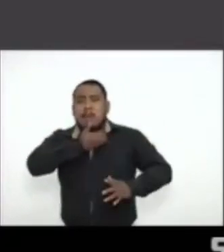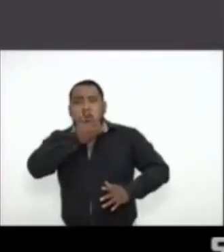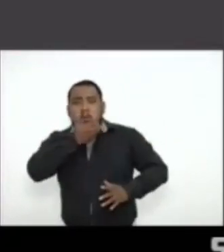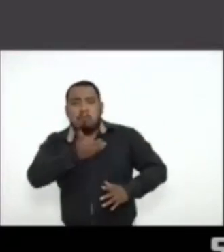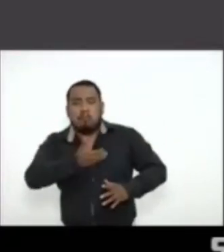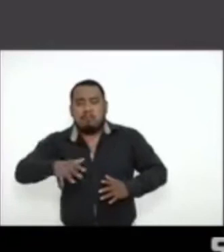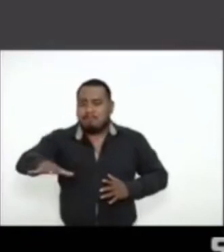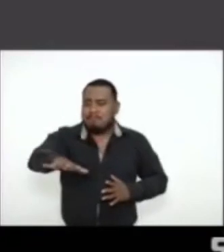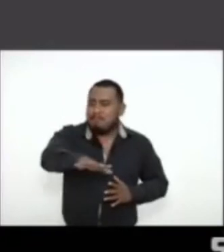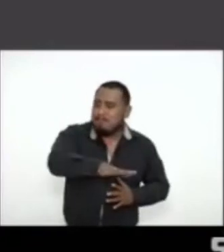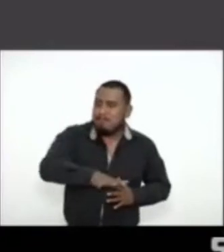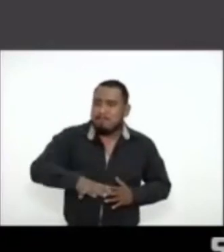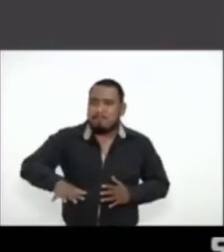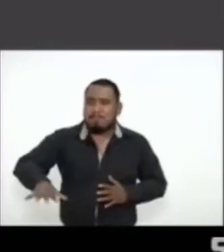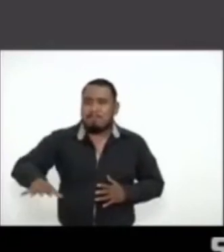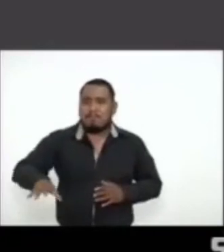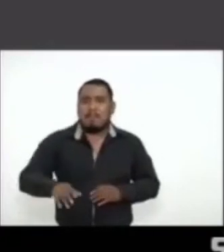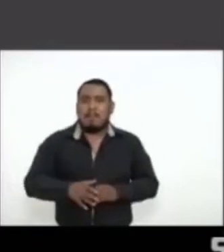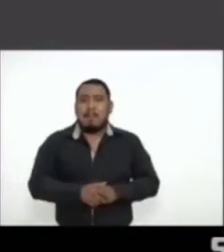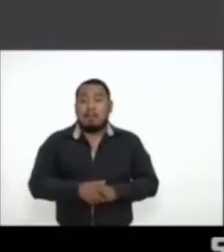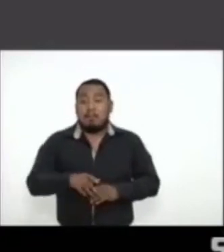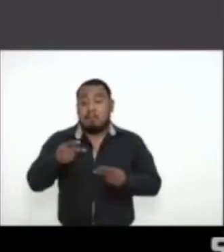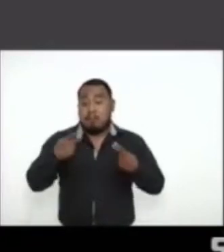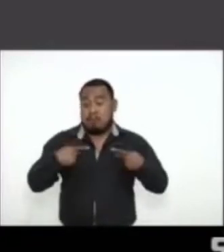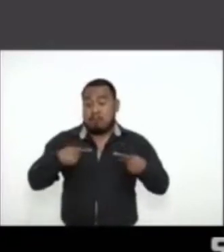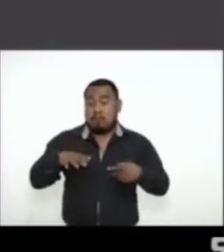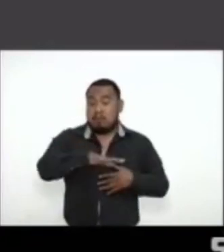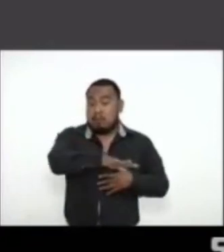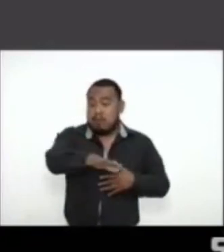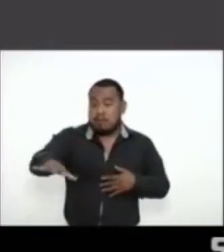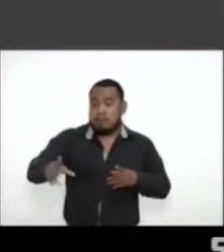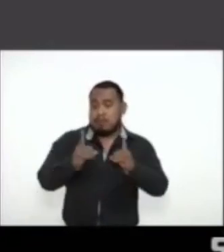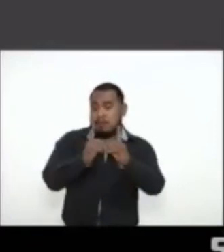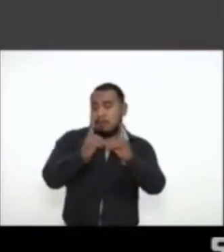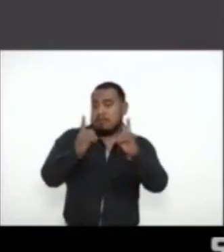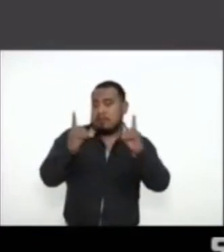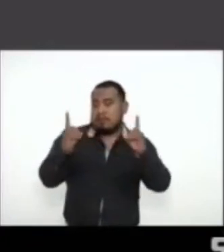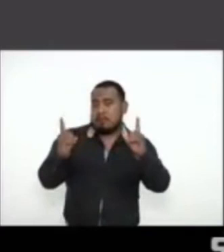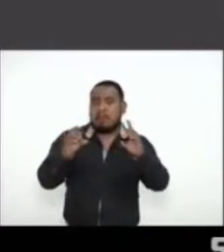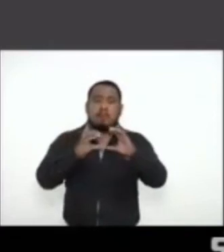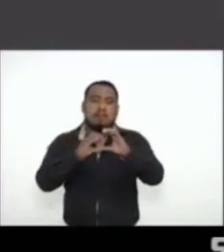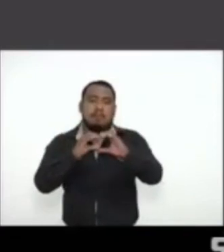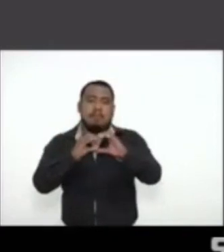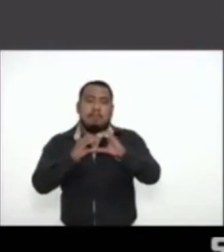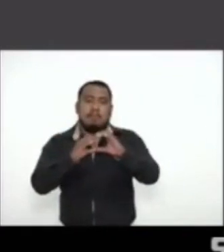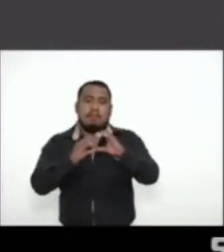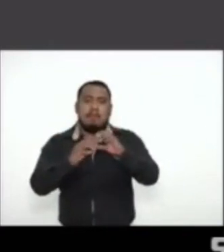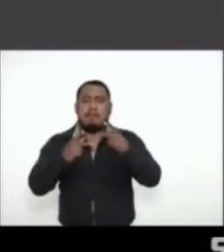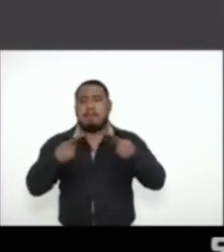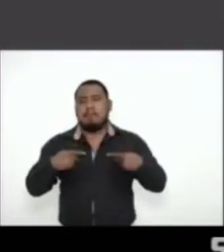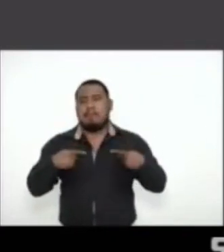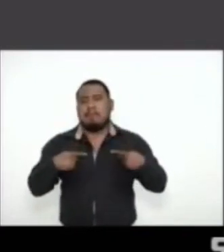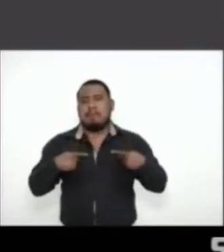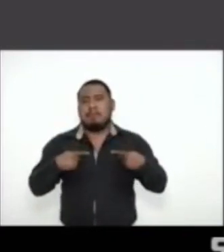al ambiente. Aquellas que nos adaptamos a la sana distancia, las que nos cuidamos, aquellas personas que